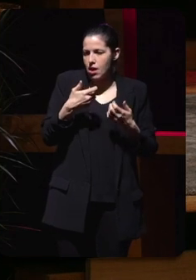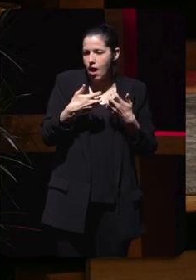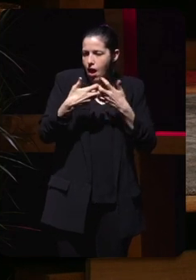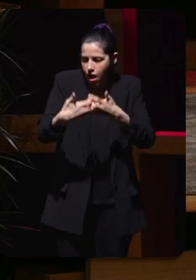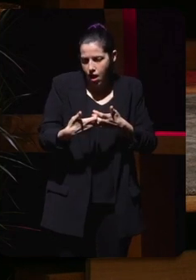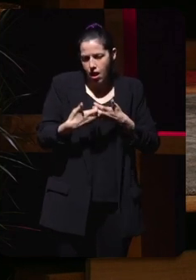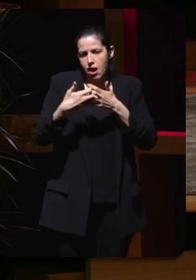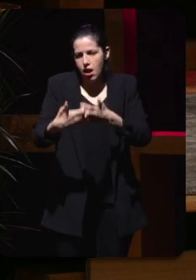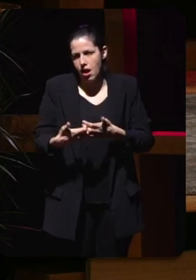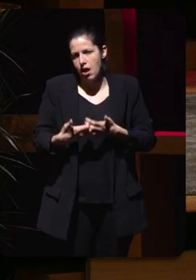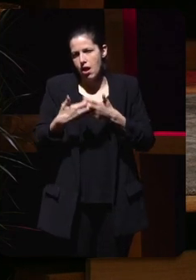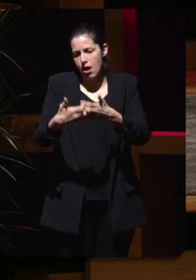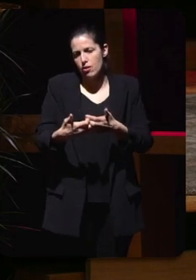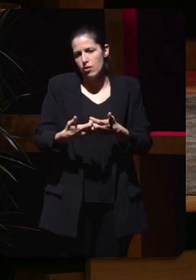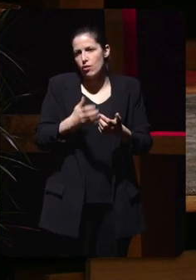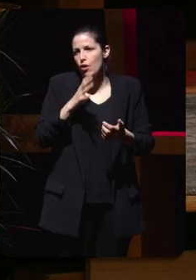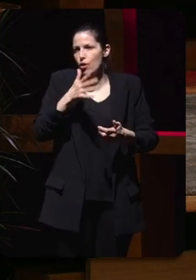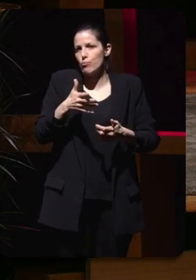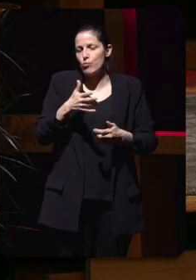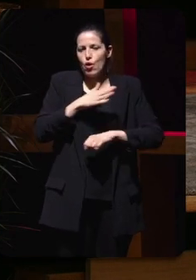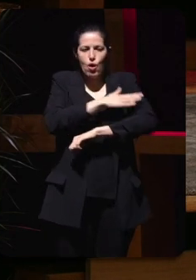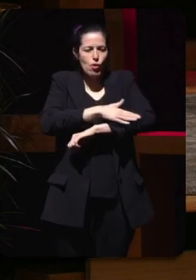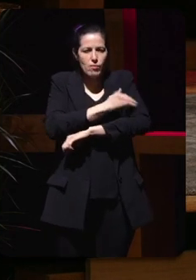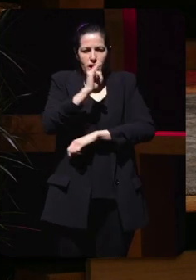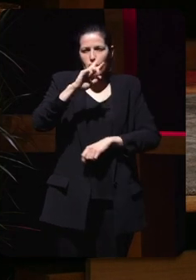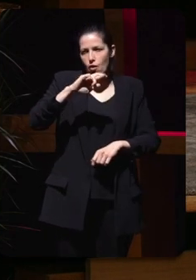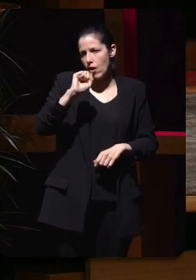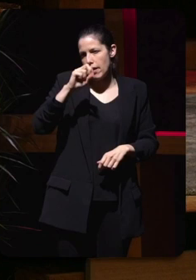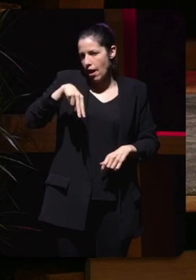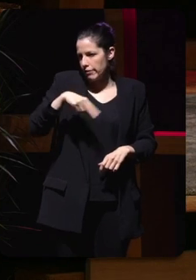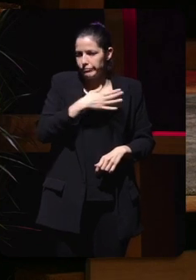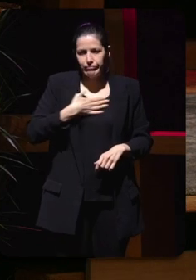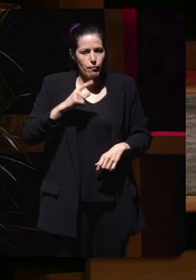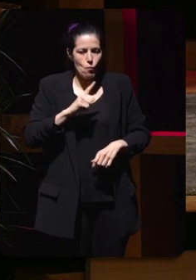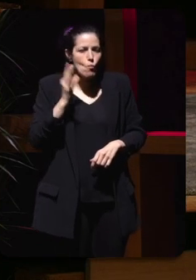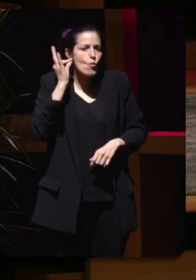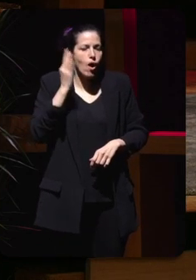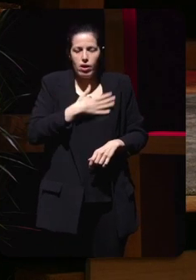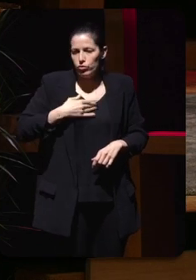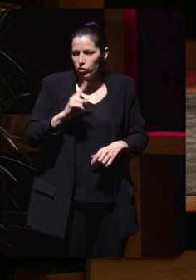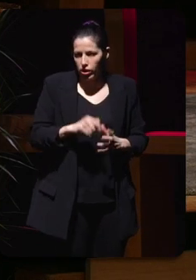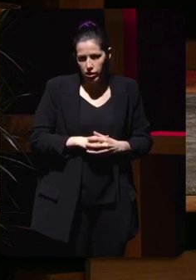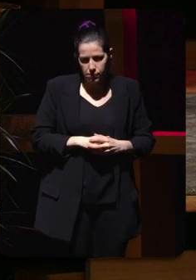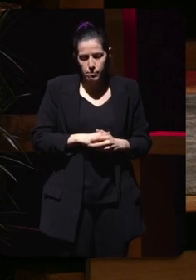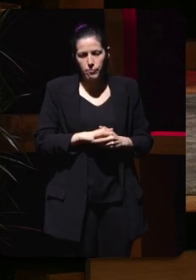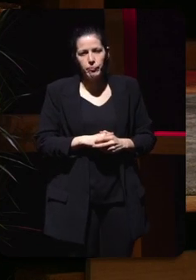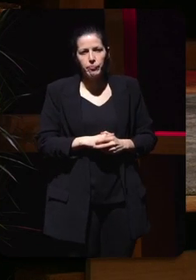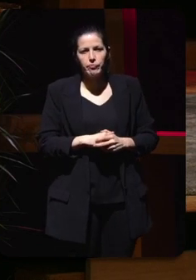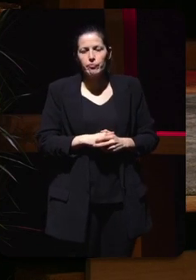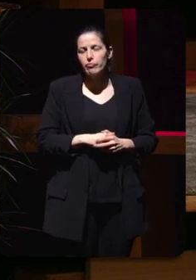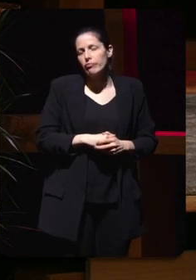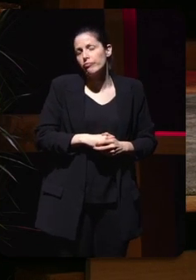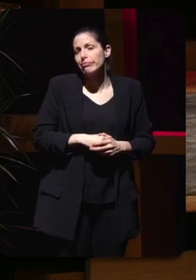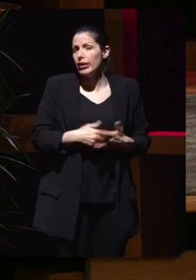imaginar que no les hacía ninguna gracia que fuera una mujer, ¿no? O sea, dirigiendo el equipo en aquel momento, ¿no? O sea